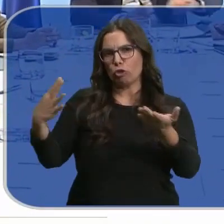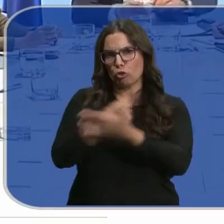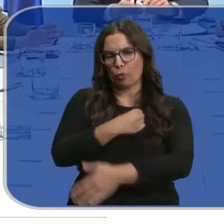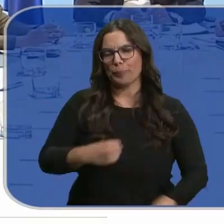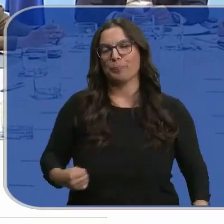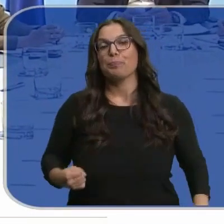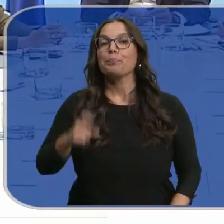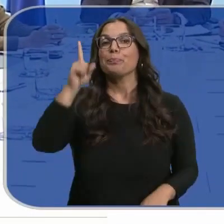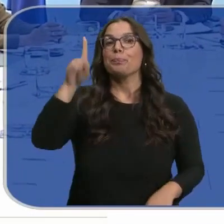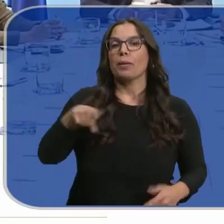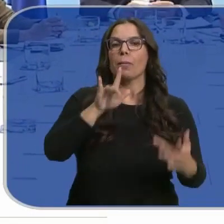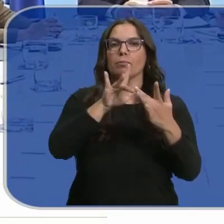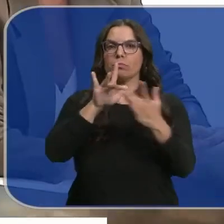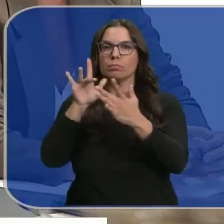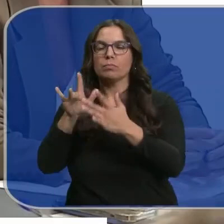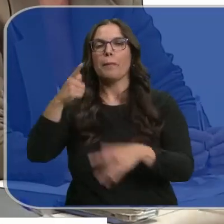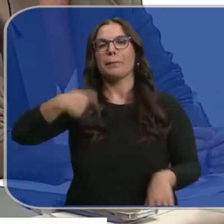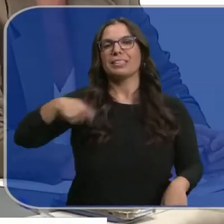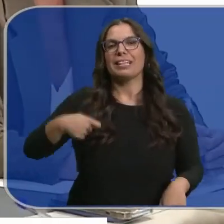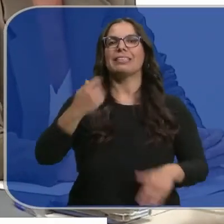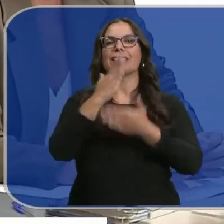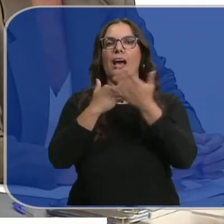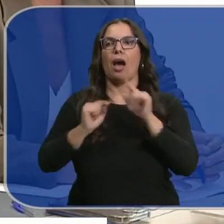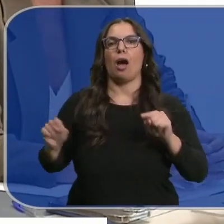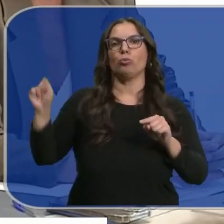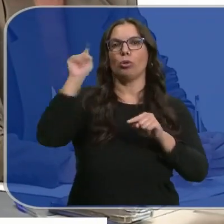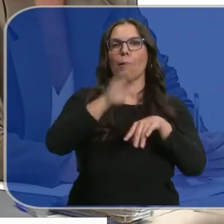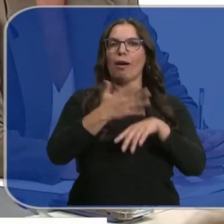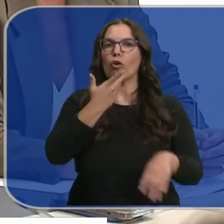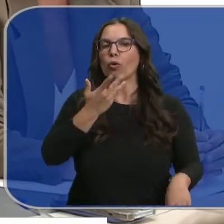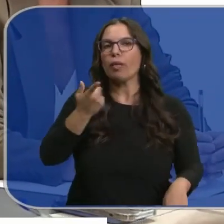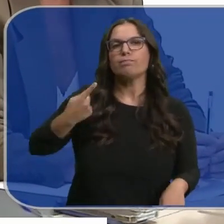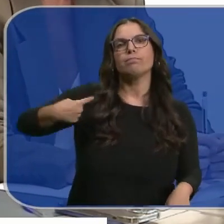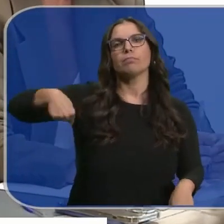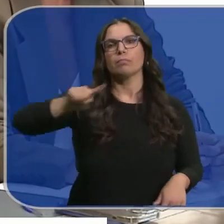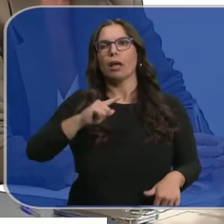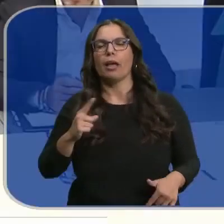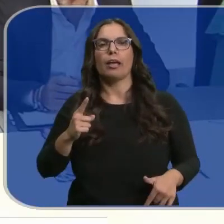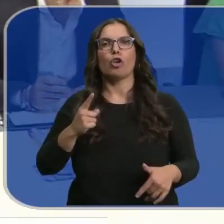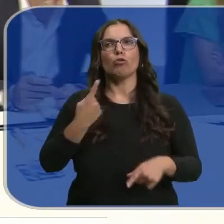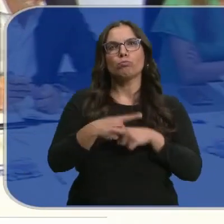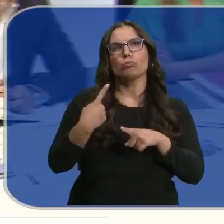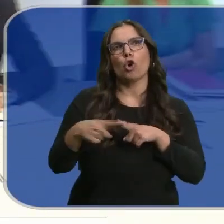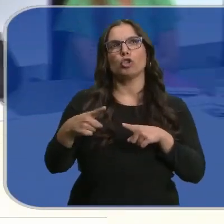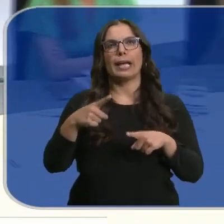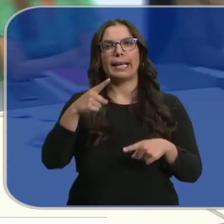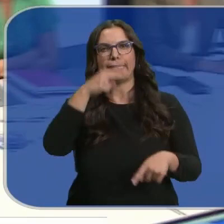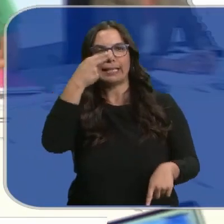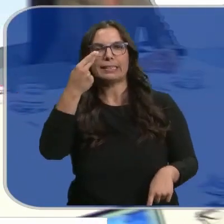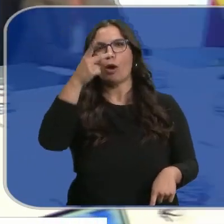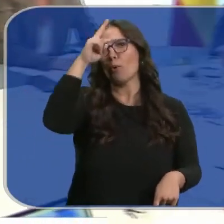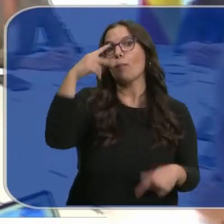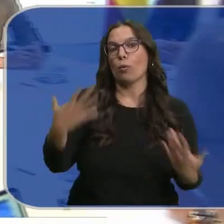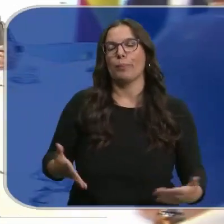políticas. También hablarán con los presidentes autonómicos para conocer cuáles son sus inquietudes. Y sobre una